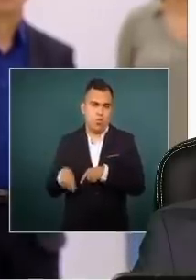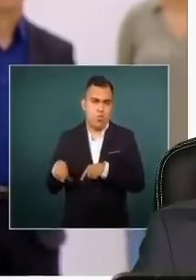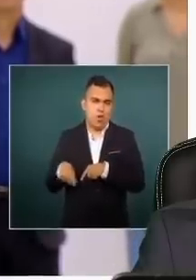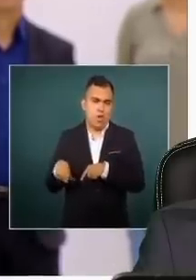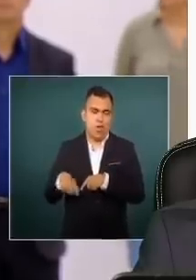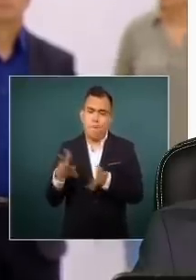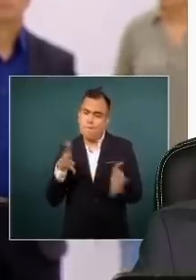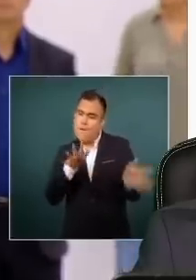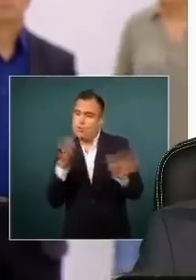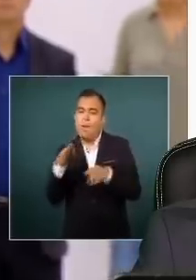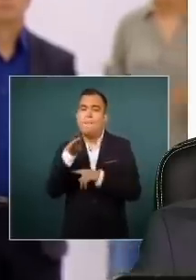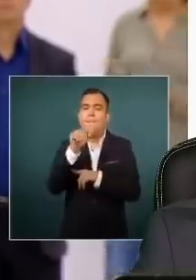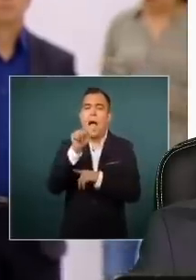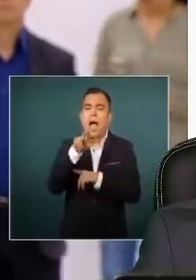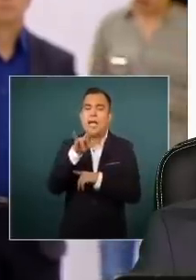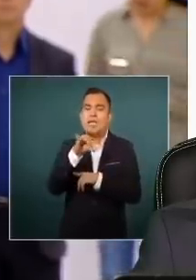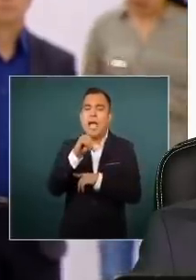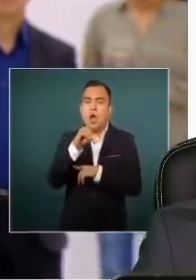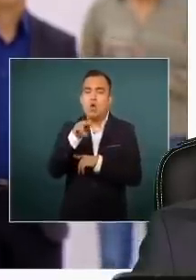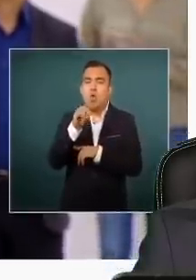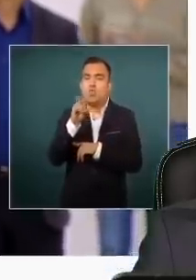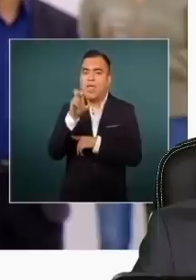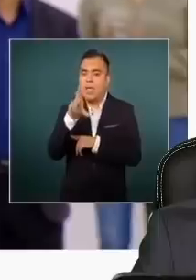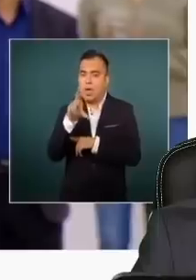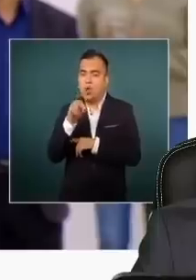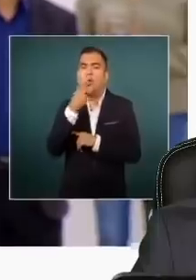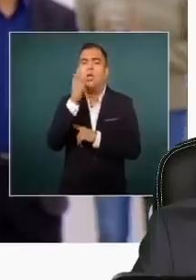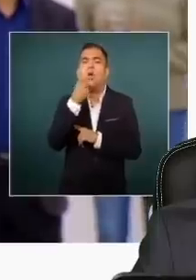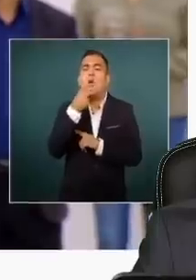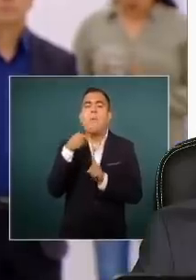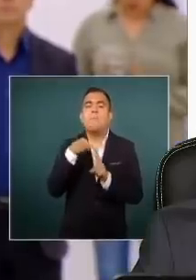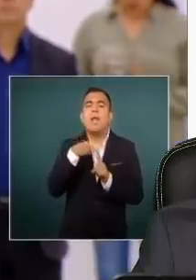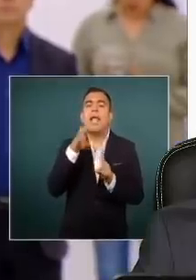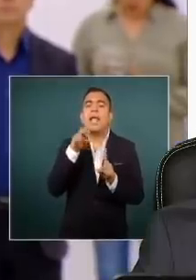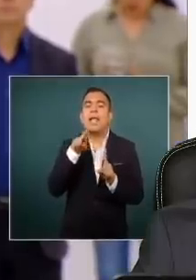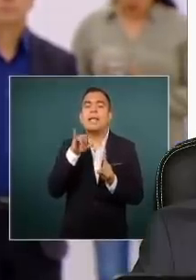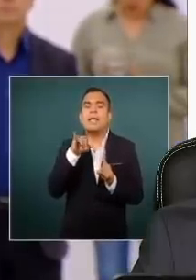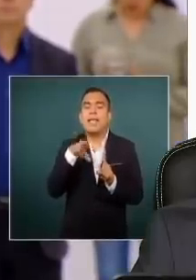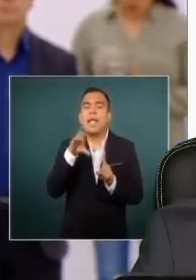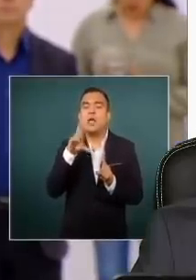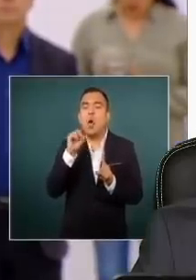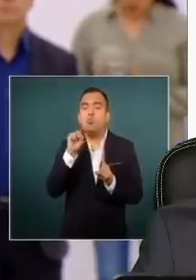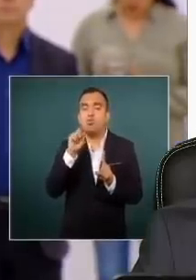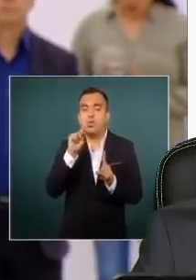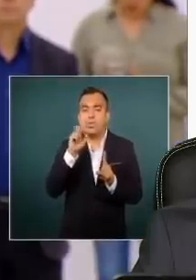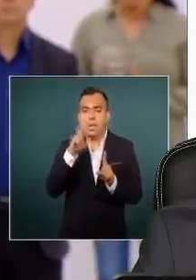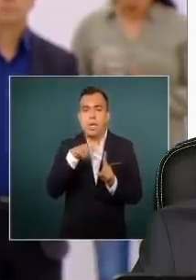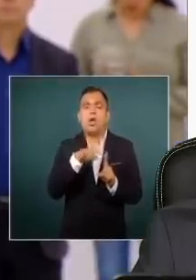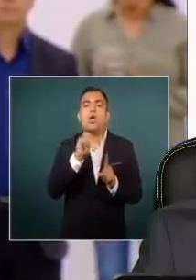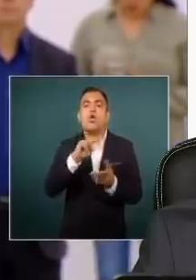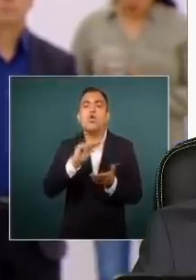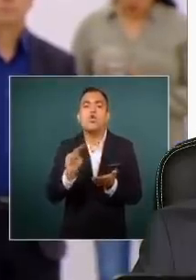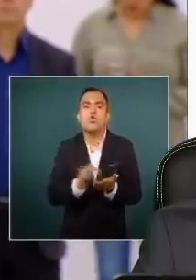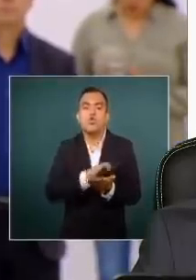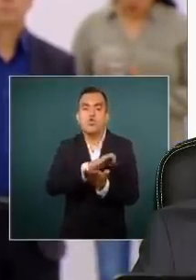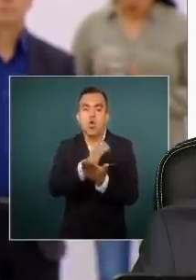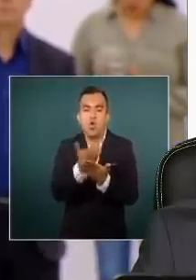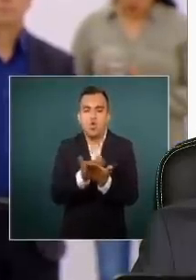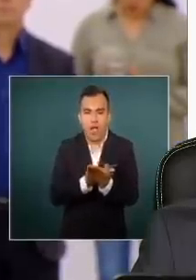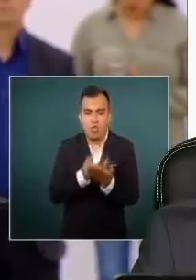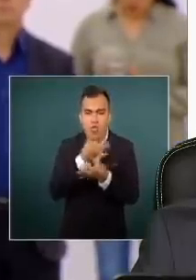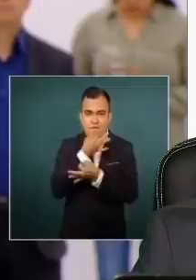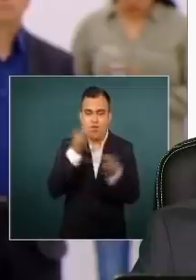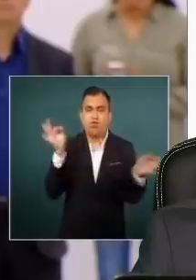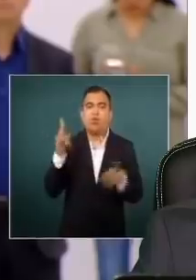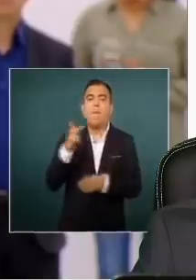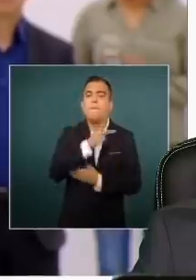mariano pero me refiero a enrique krauze por concepto de un contrato de difusión sobre programas y actividades gubernamentales